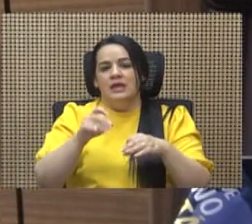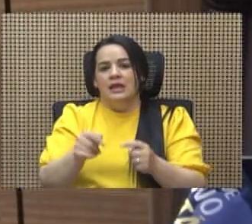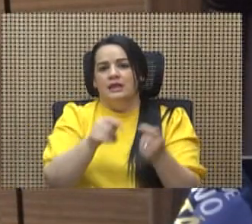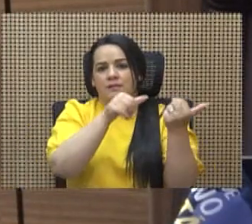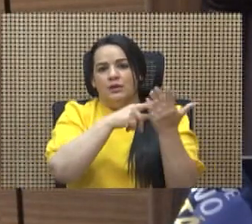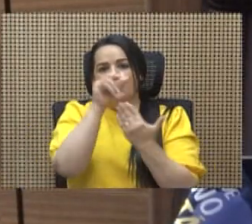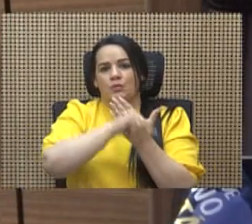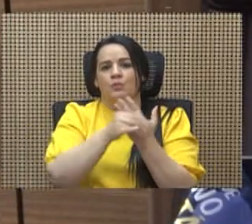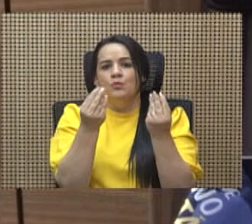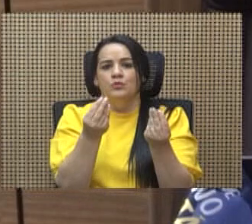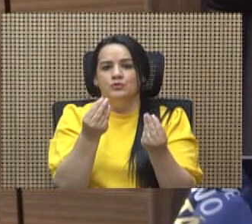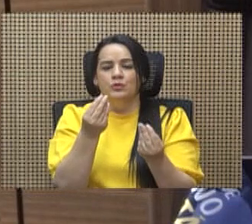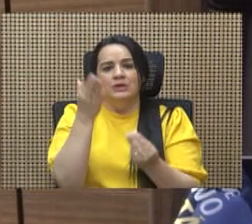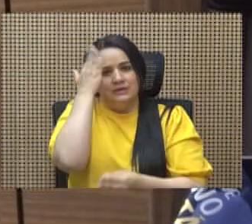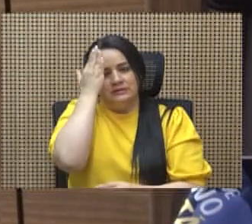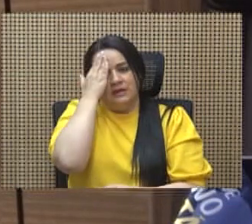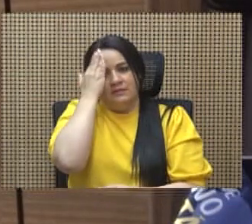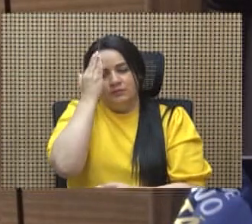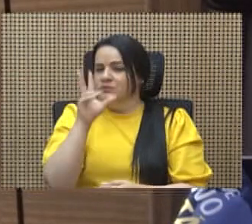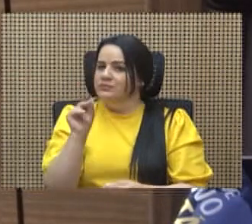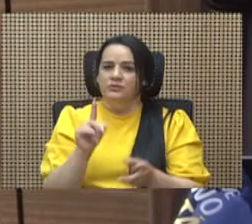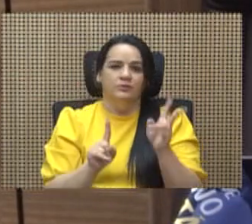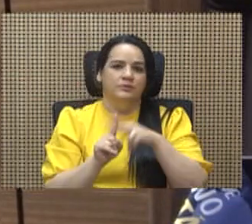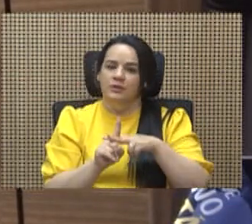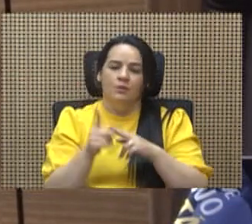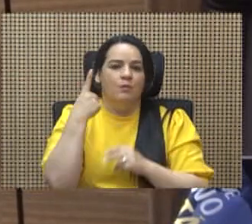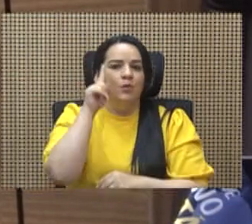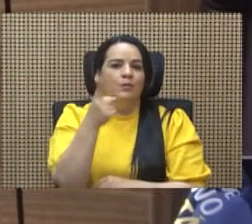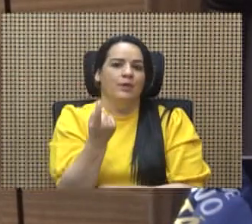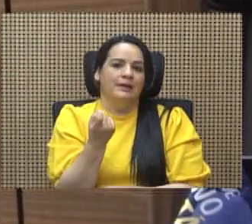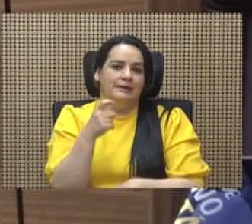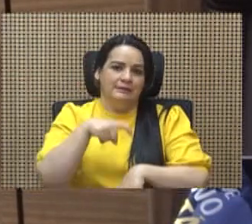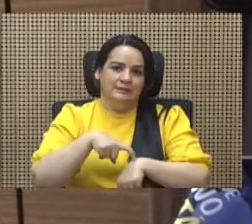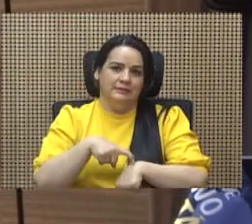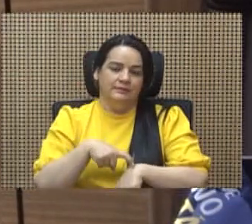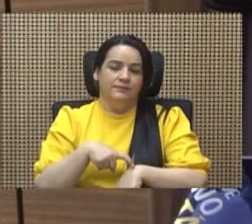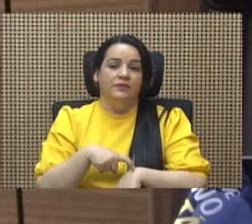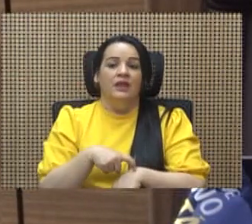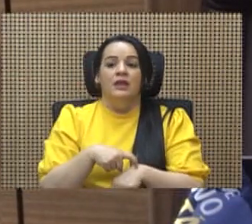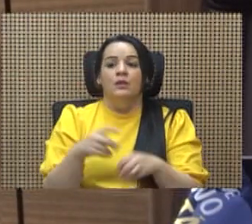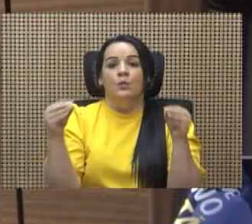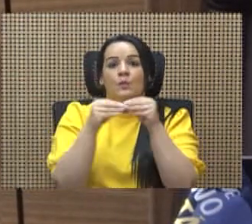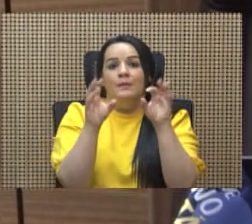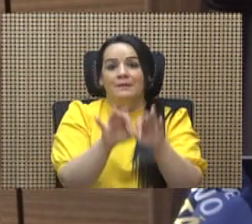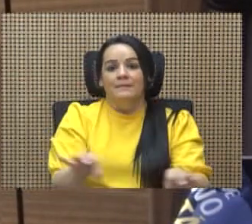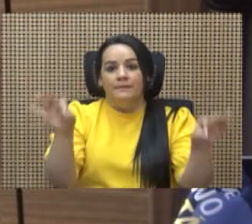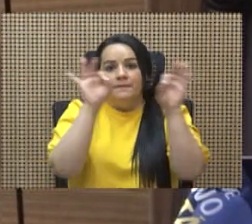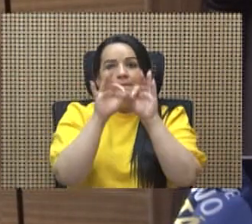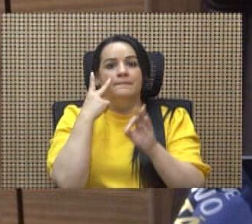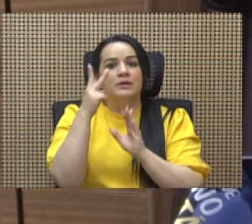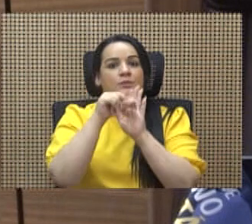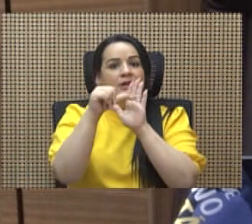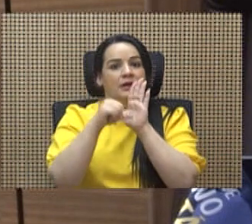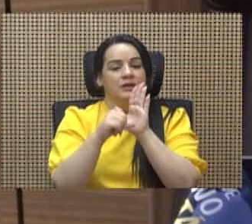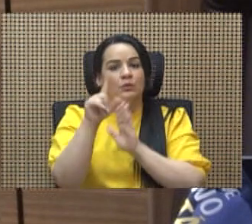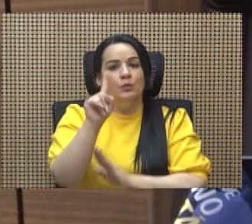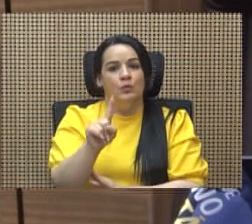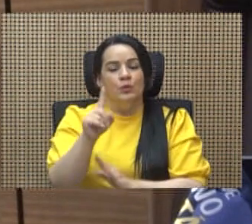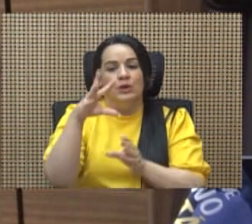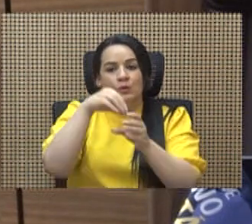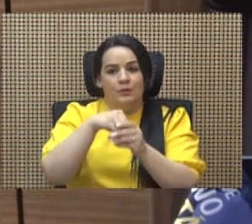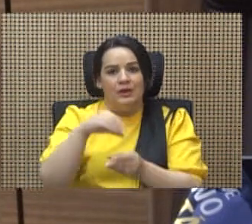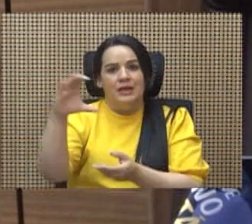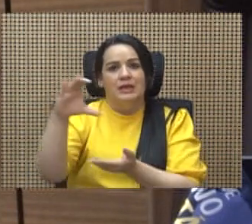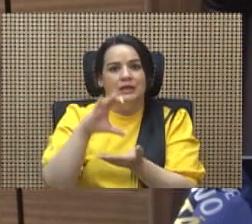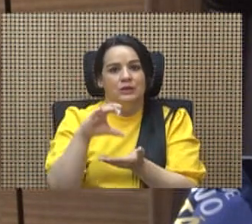de lo que ya sabemos que no se va a ejecutar por falta de tiempo entre lo más relevante vemos el artículo uno la incorporación de